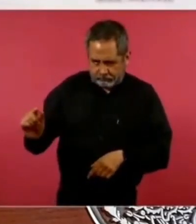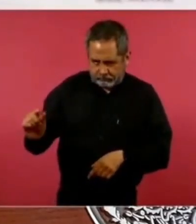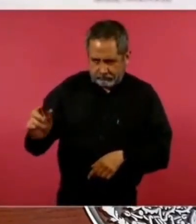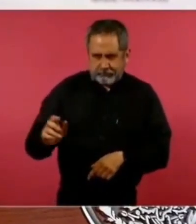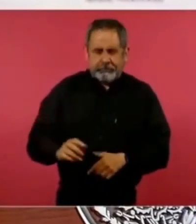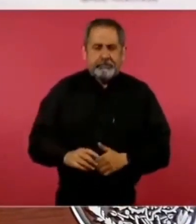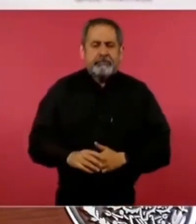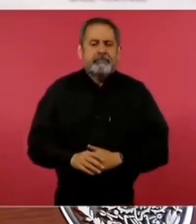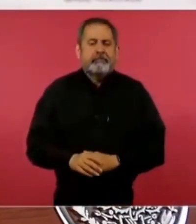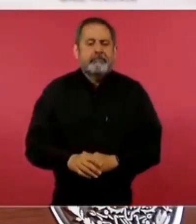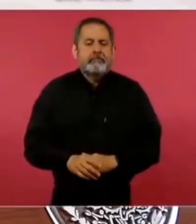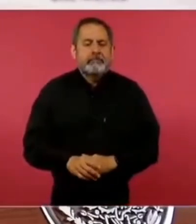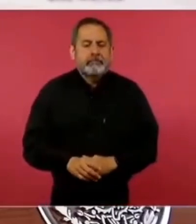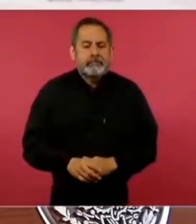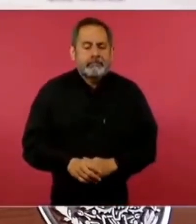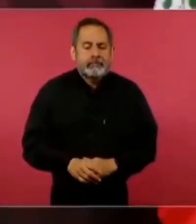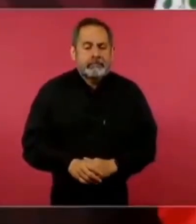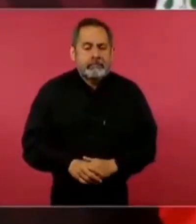Entonces,